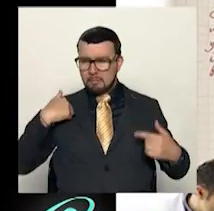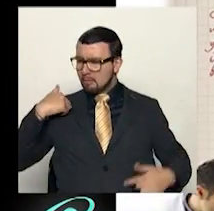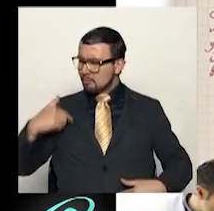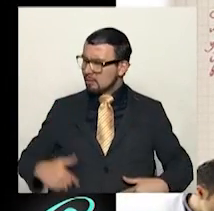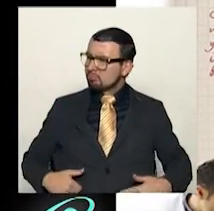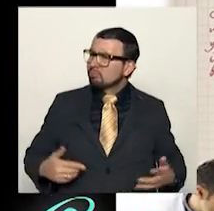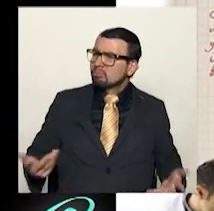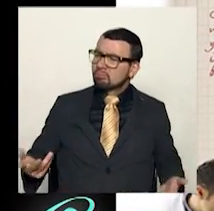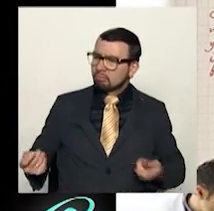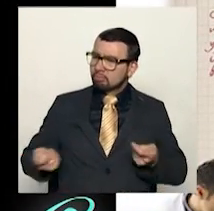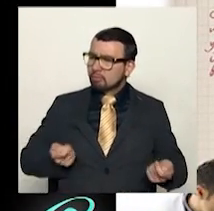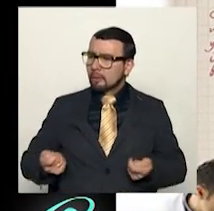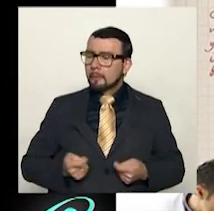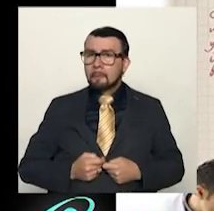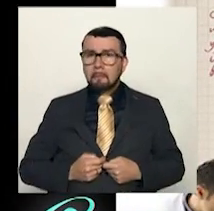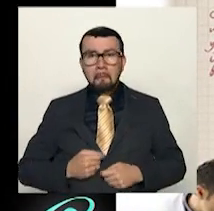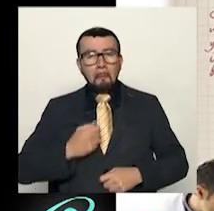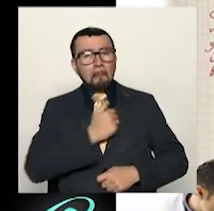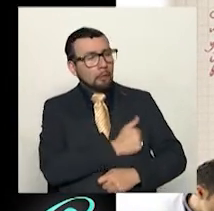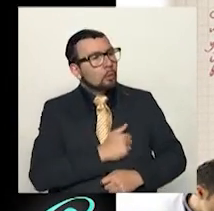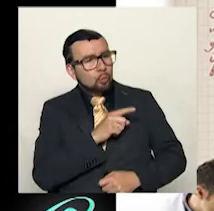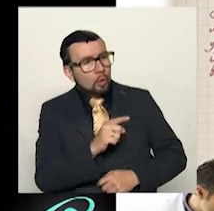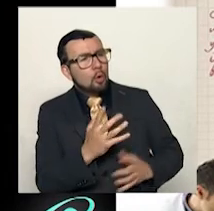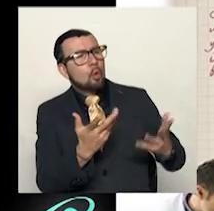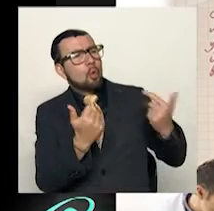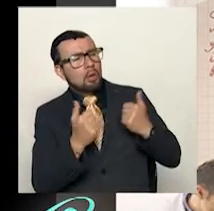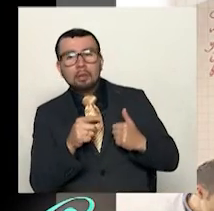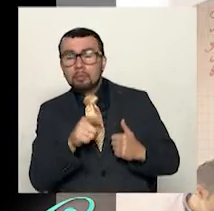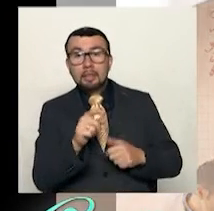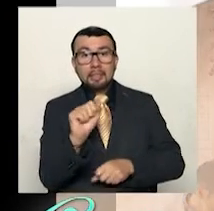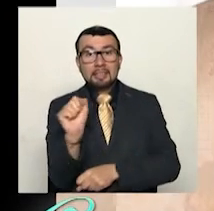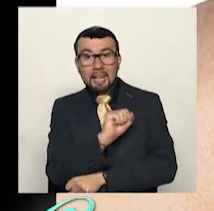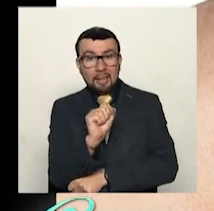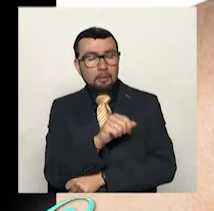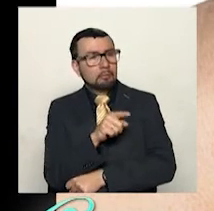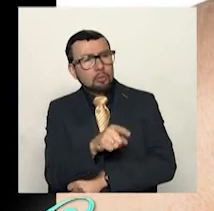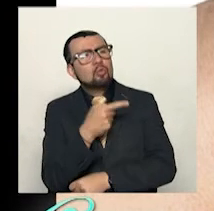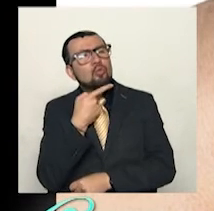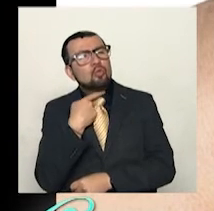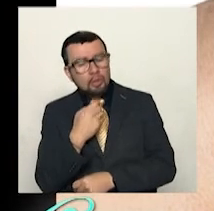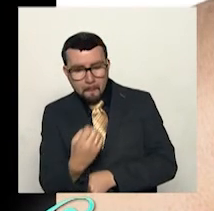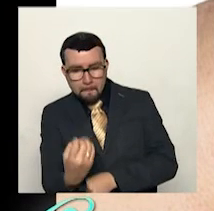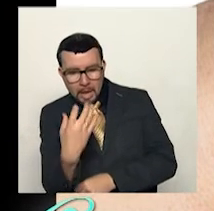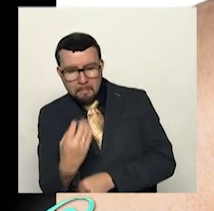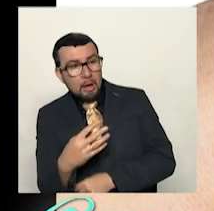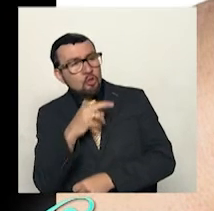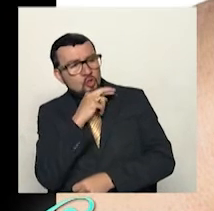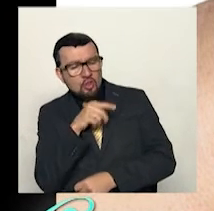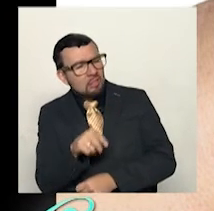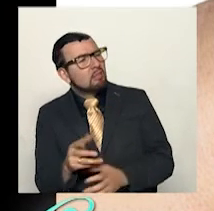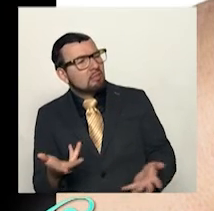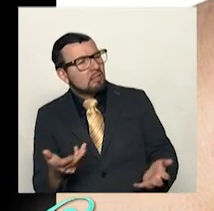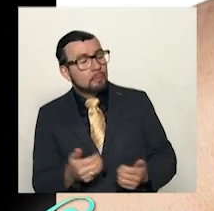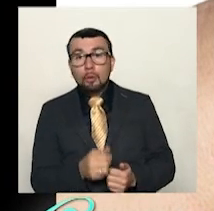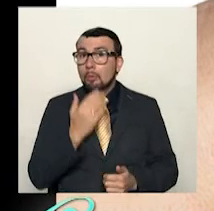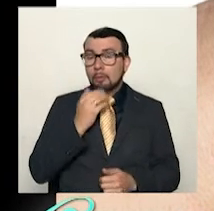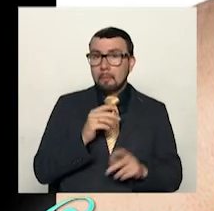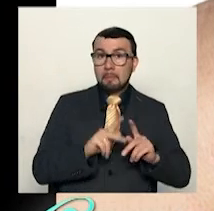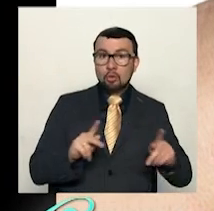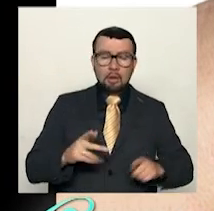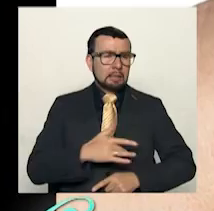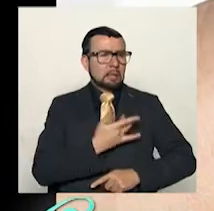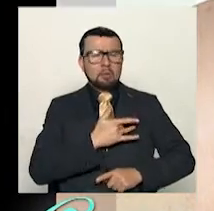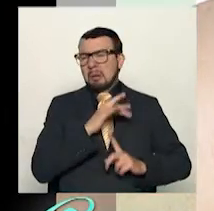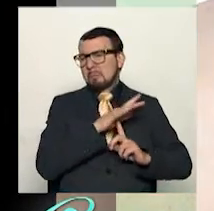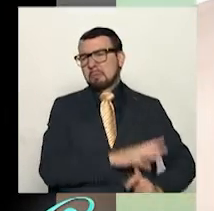primero, quiero que me cuente la anécdota que dijiste del carro y el bombillito rojo, que me encantó. Y entonces la gente está tapando síntomas. Entonces